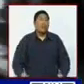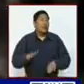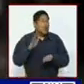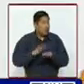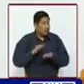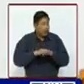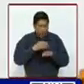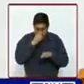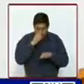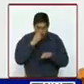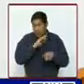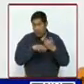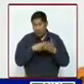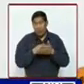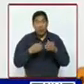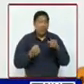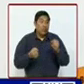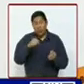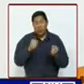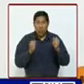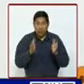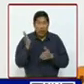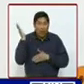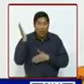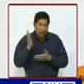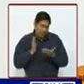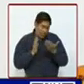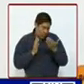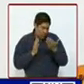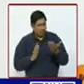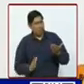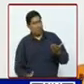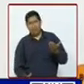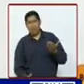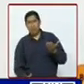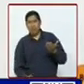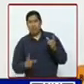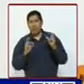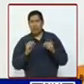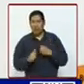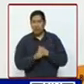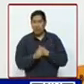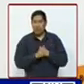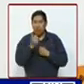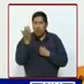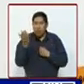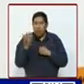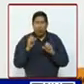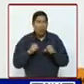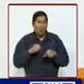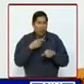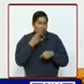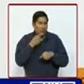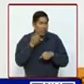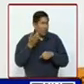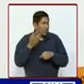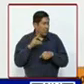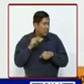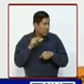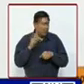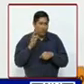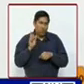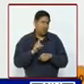Recomendación a todos los señores conductores para que no conduzcan de esa manera, no, con una conducción peligrosa, incluso podríamos decir,